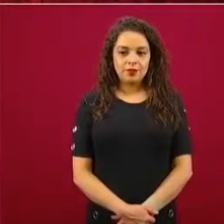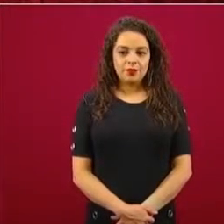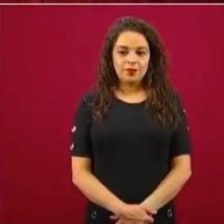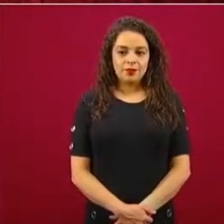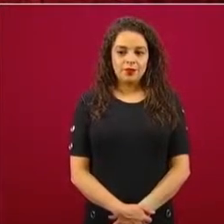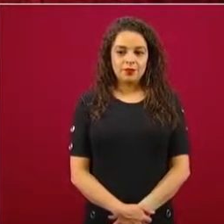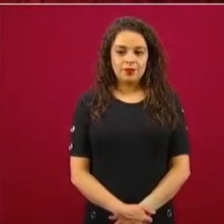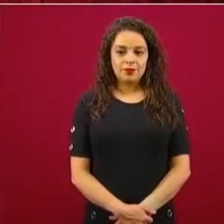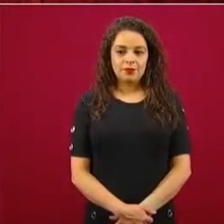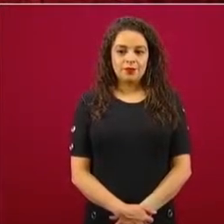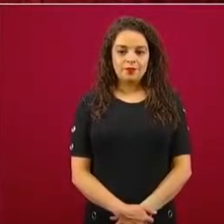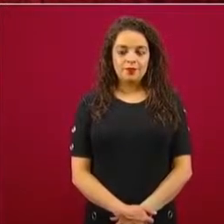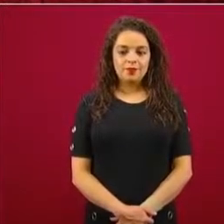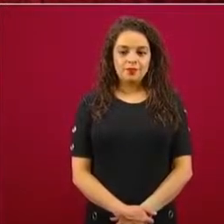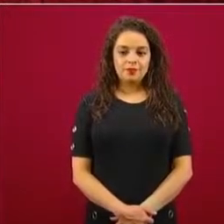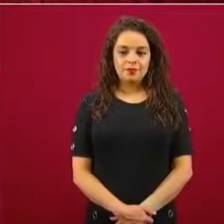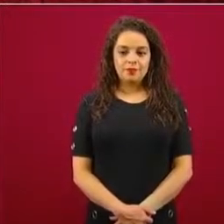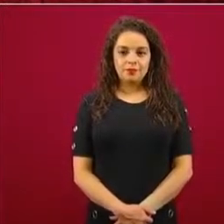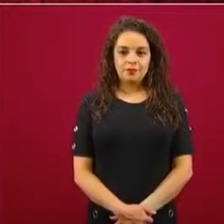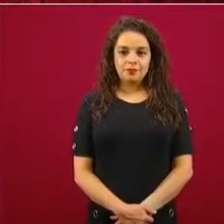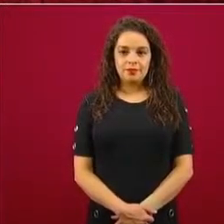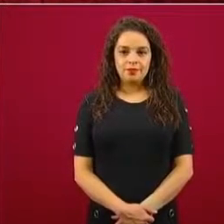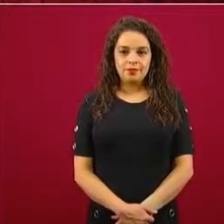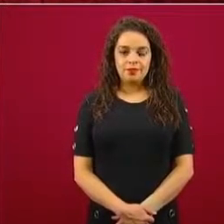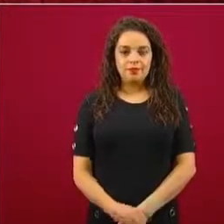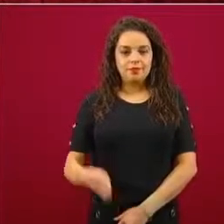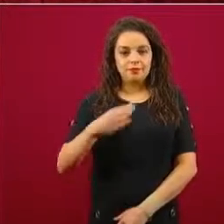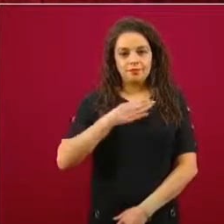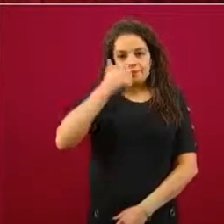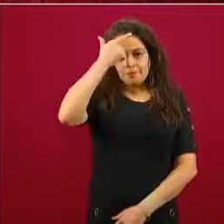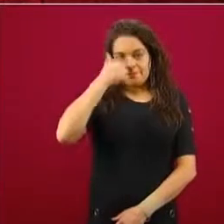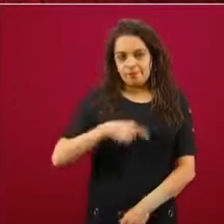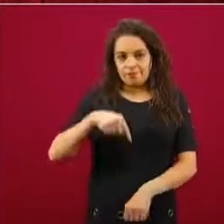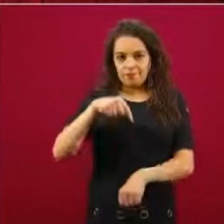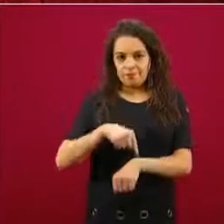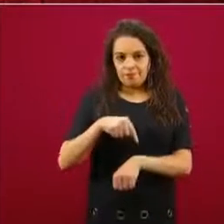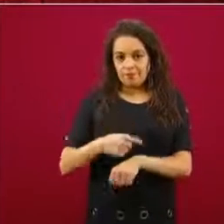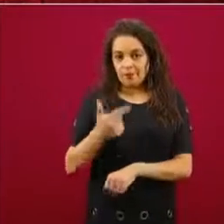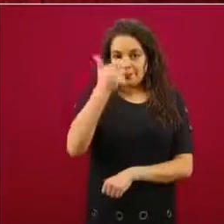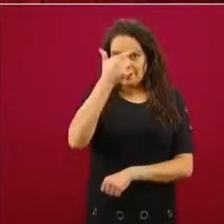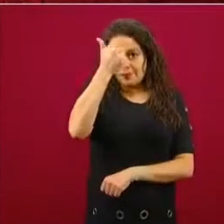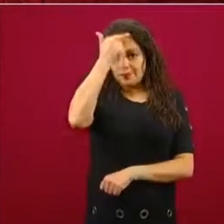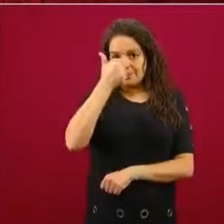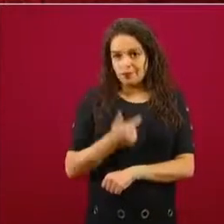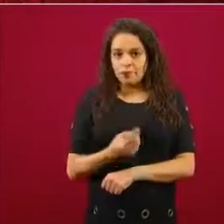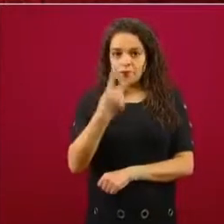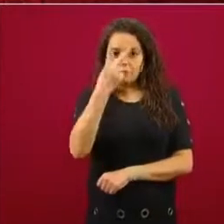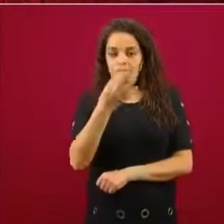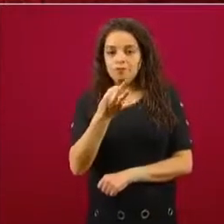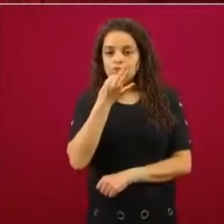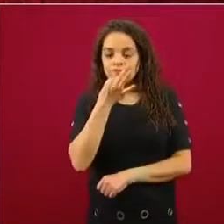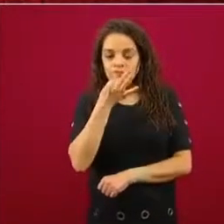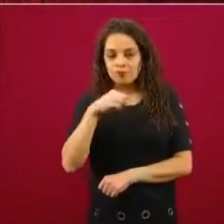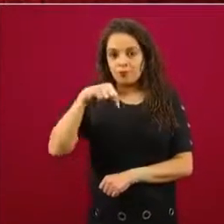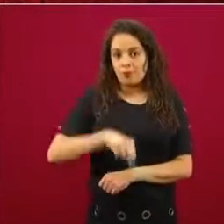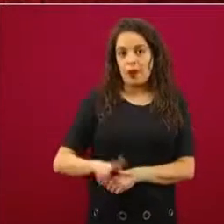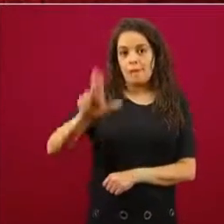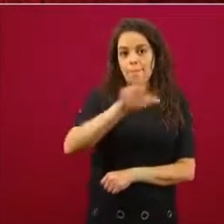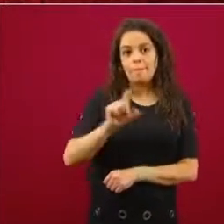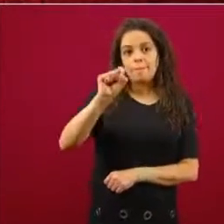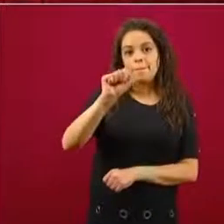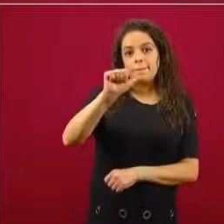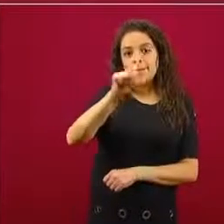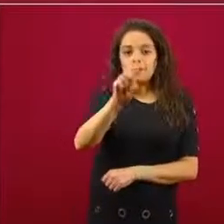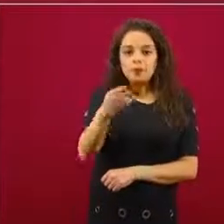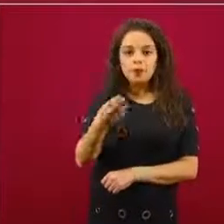Muy bien, muy buenas noches. Son las 19:02 de este martes 26 de